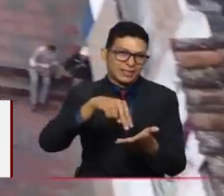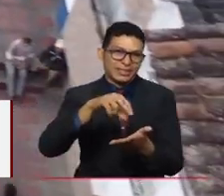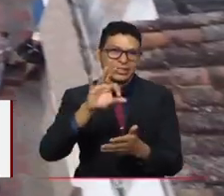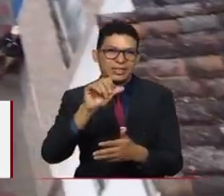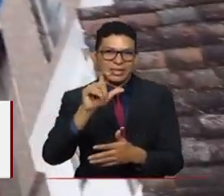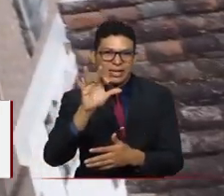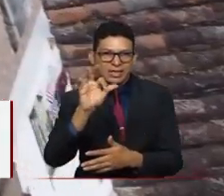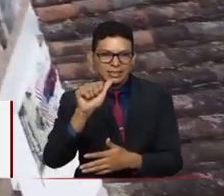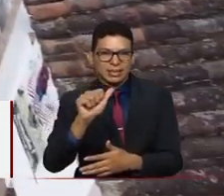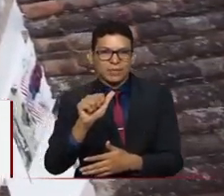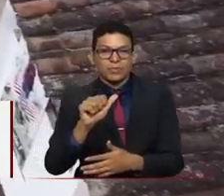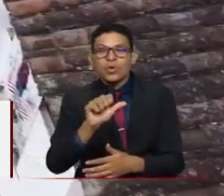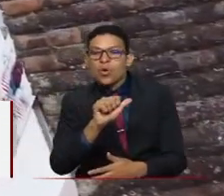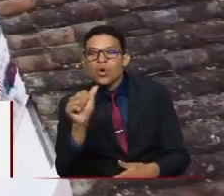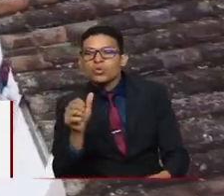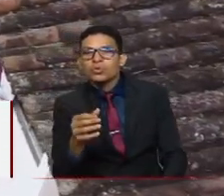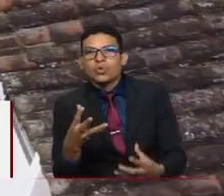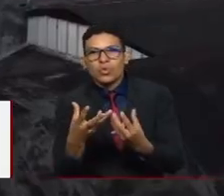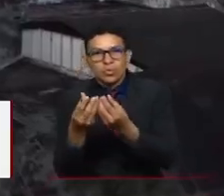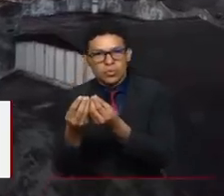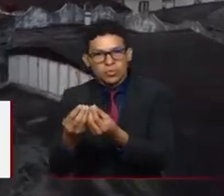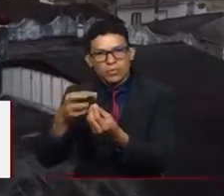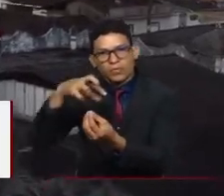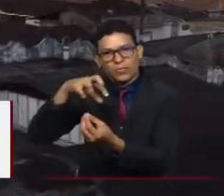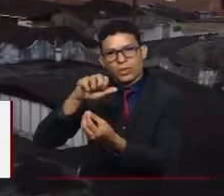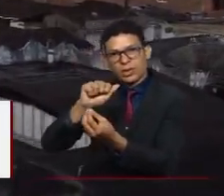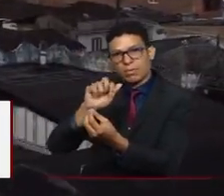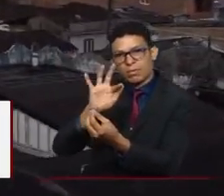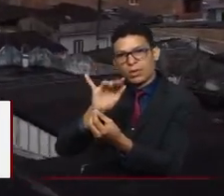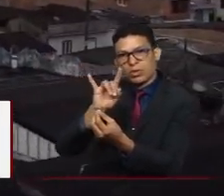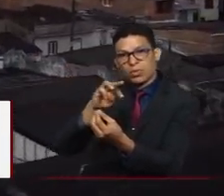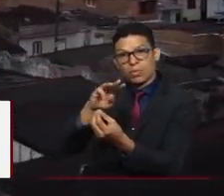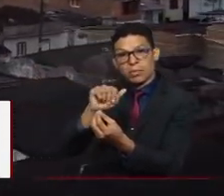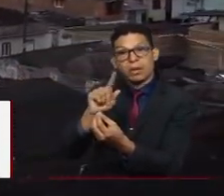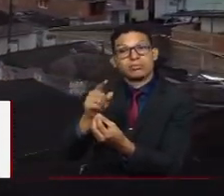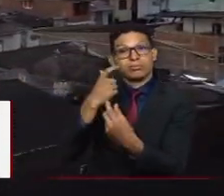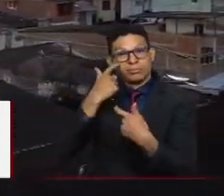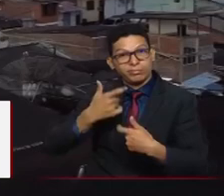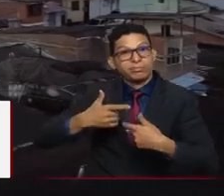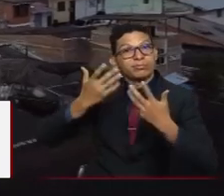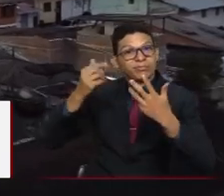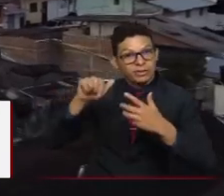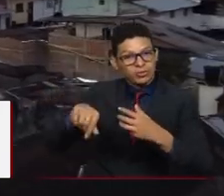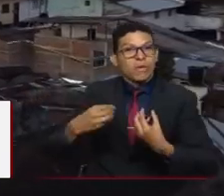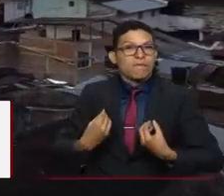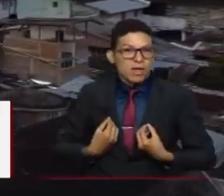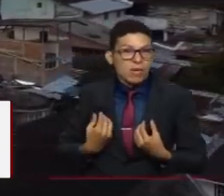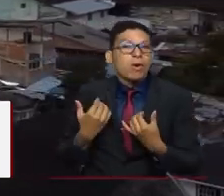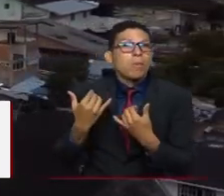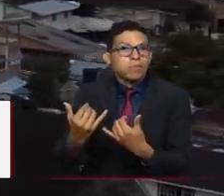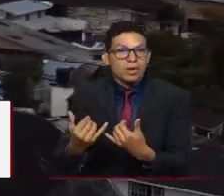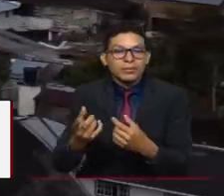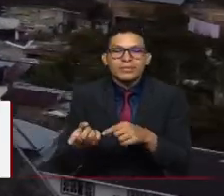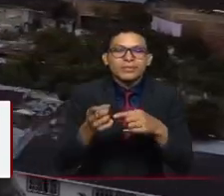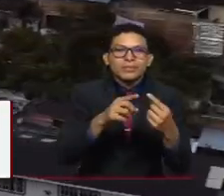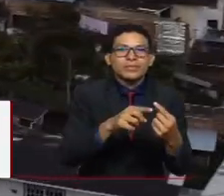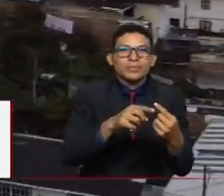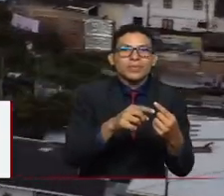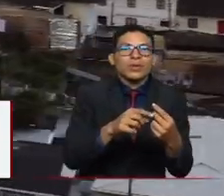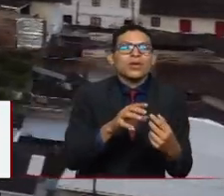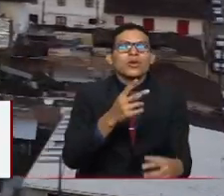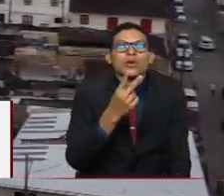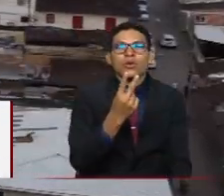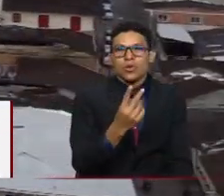patuma que son unos reconocidos artistas de Versalles de talla internacional lo mismo que el dueto buriticá en